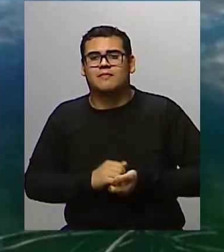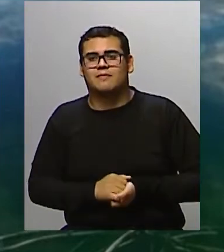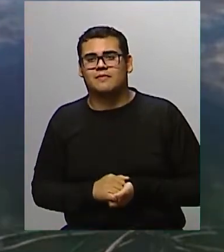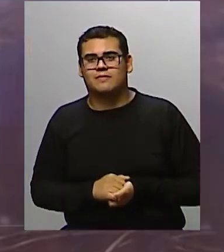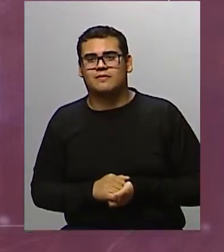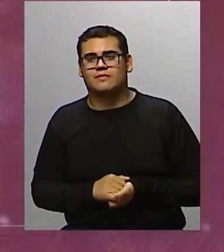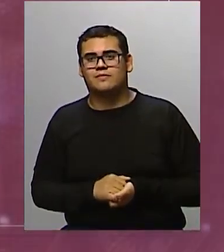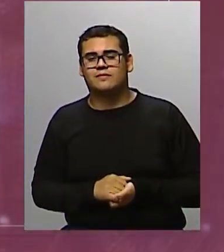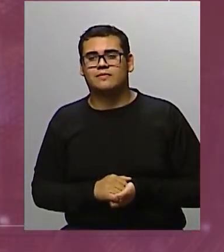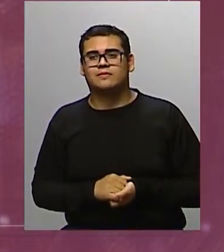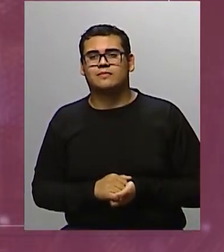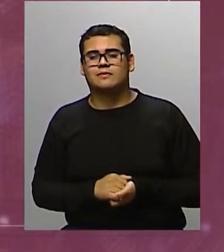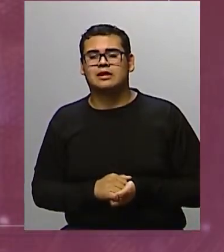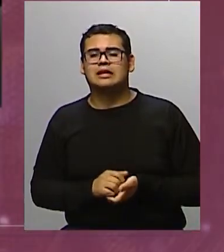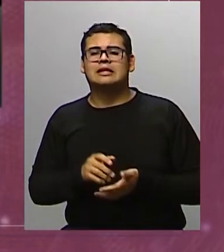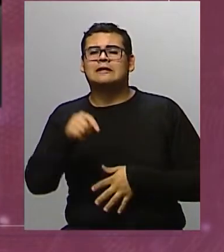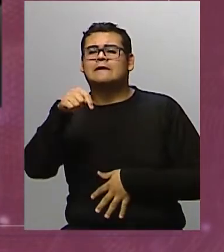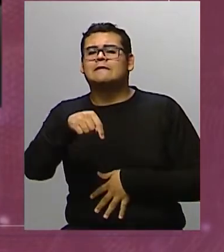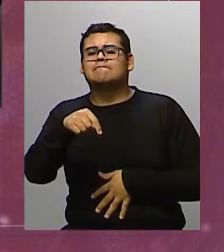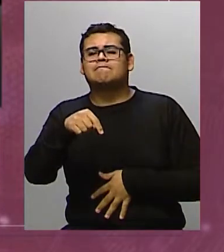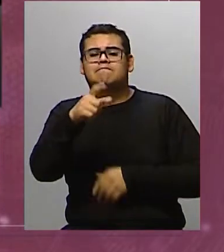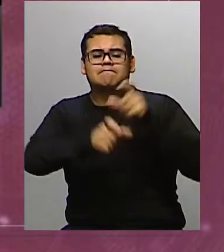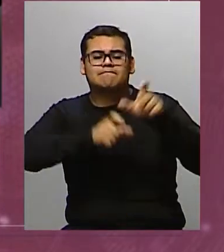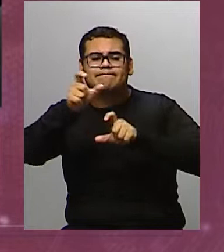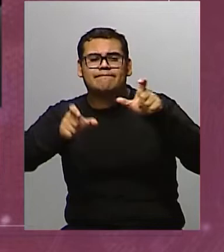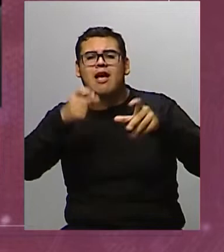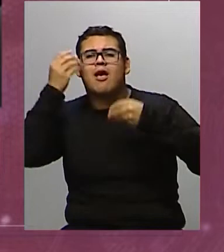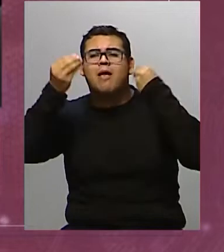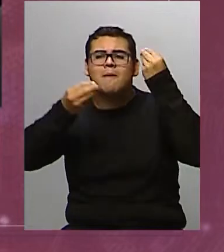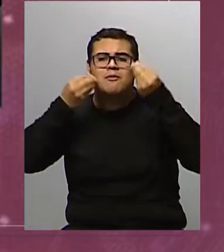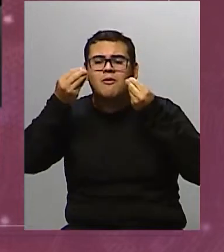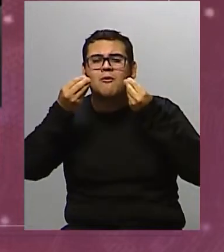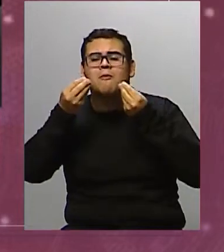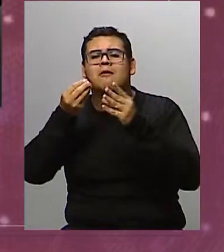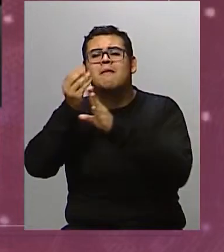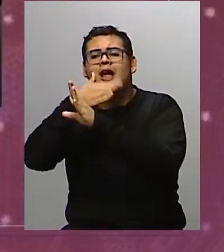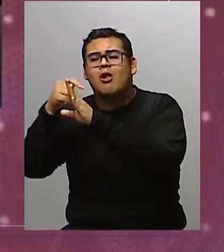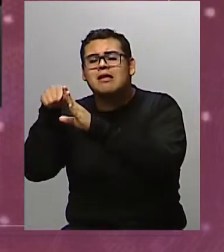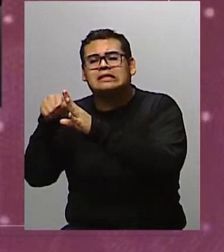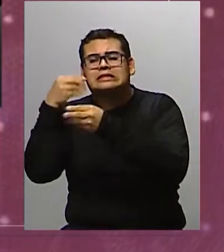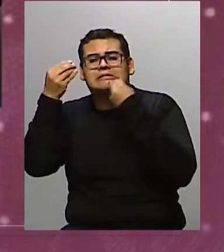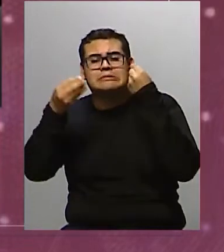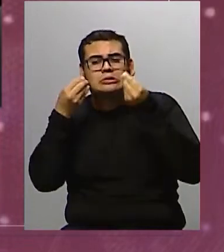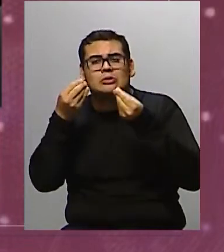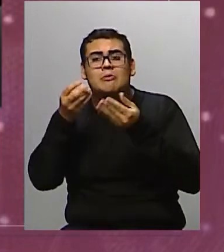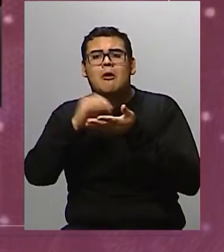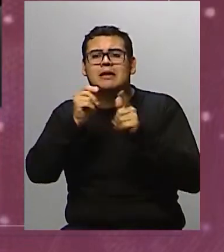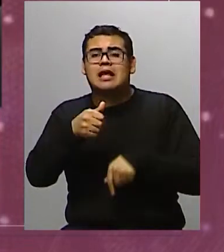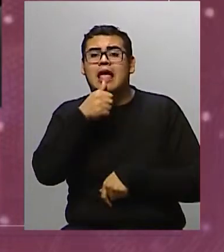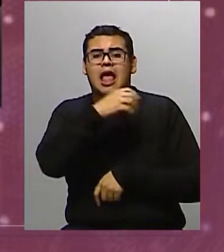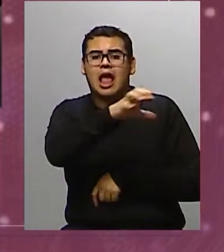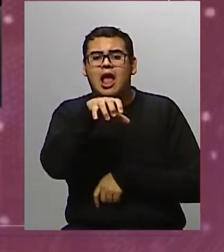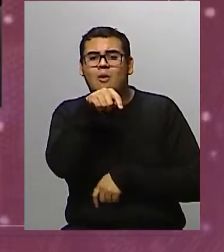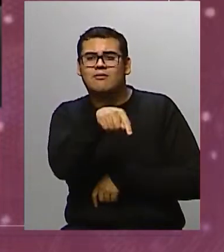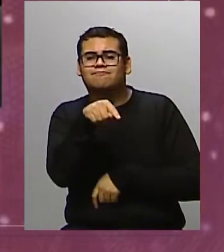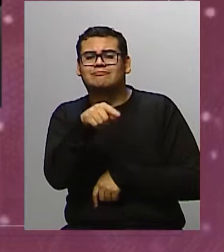Hemos visto últimamente mucha población preocupada, obviamente, por los humedales, por algunas de las lagunas que hoy día se están secando en la provincia y que,